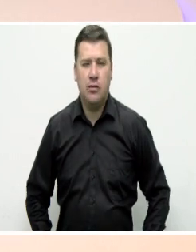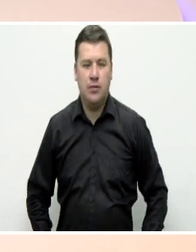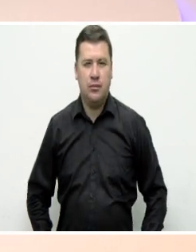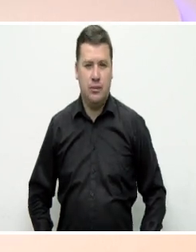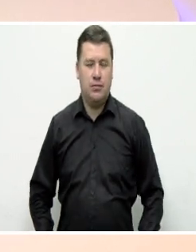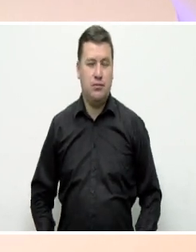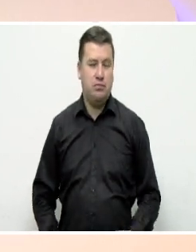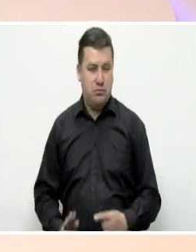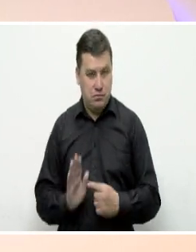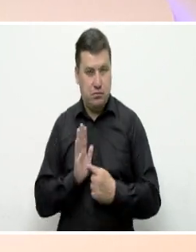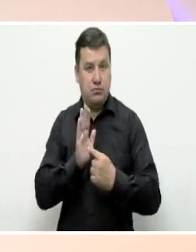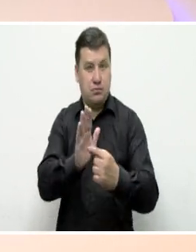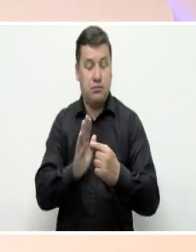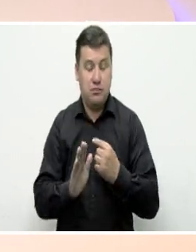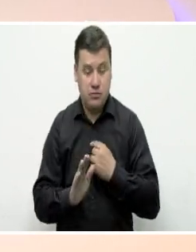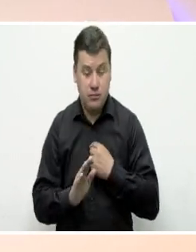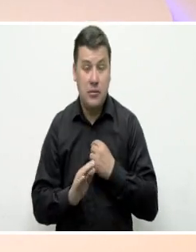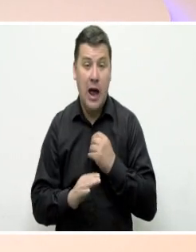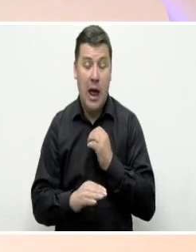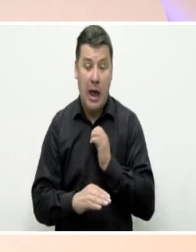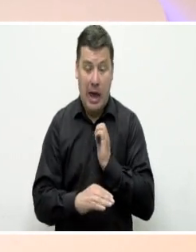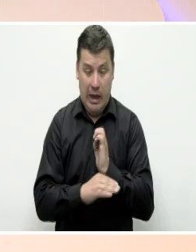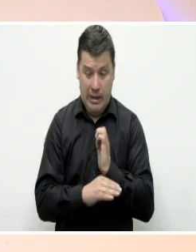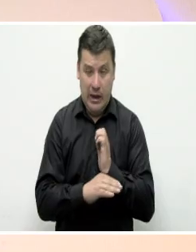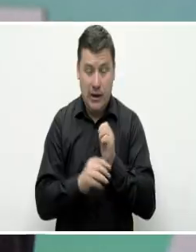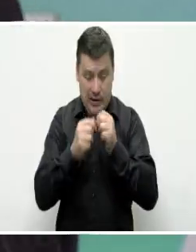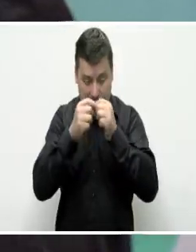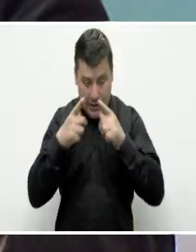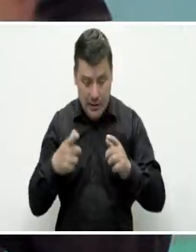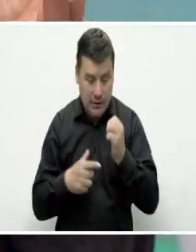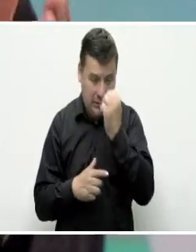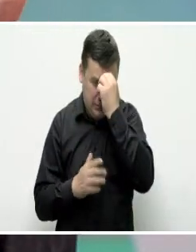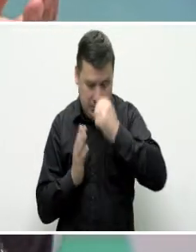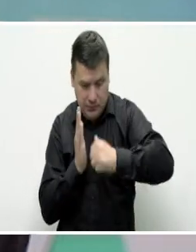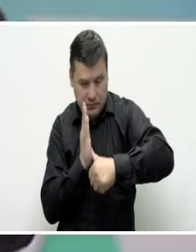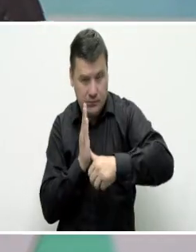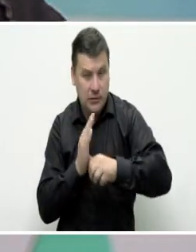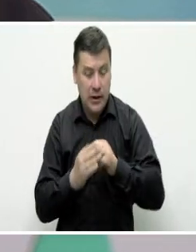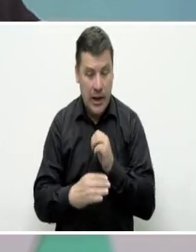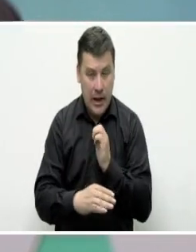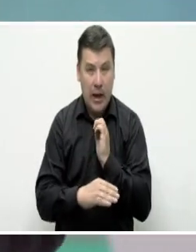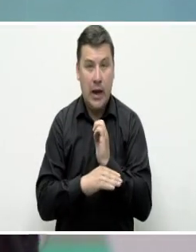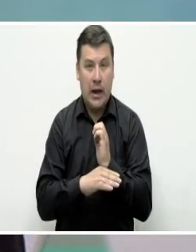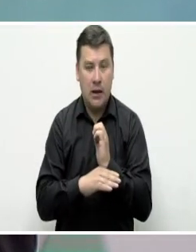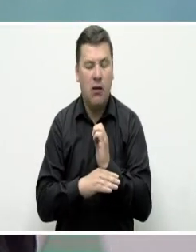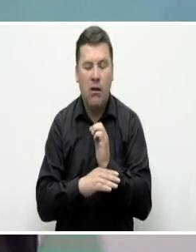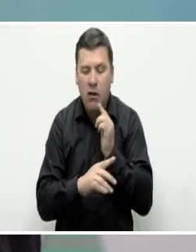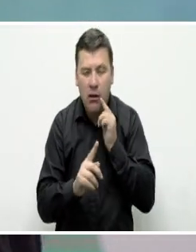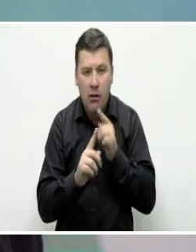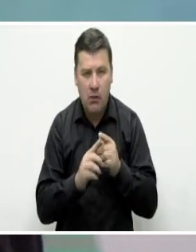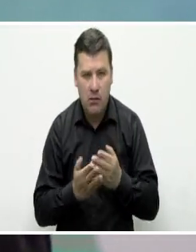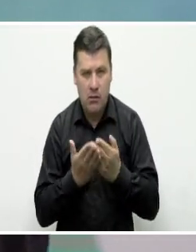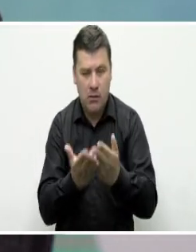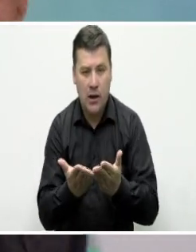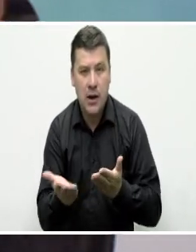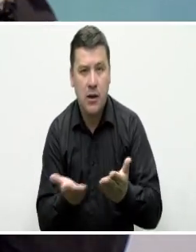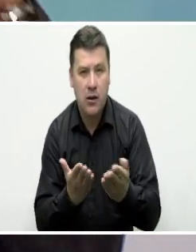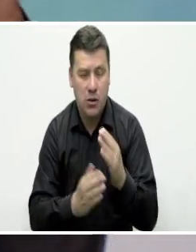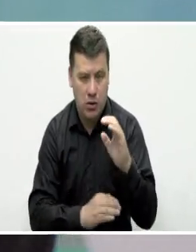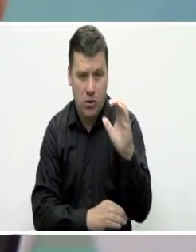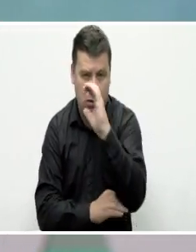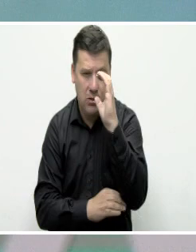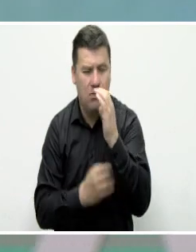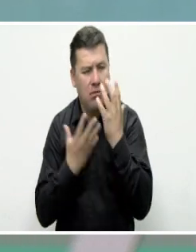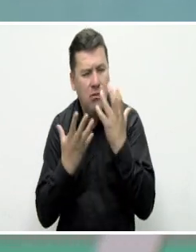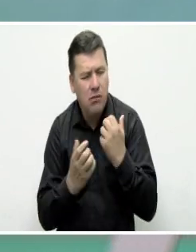Esta es pues nuestra entidad, la Registraduría Nacional del Estado Civil, una entidad que está al servicio de los colombianos. Lo primero que